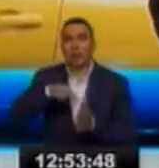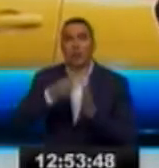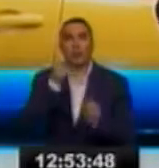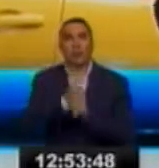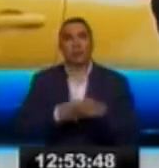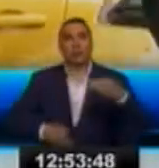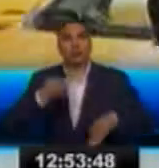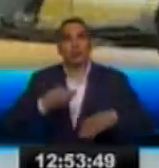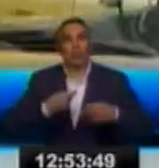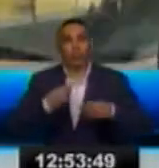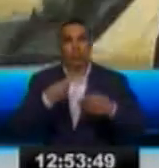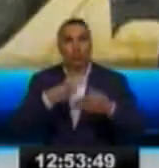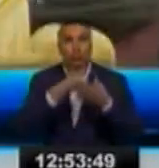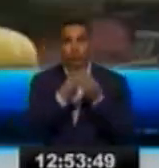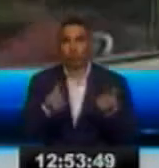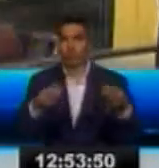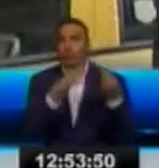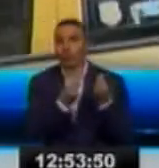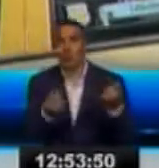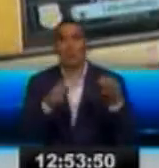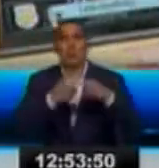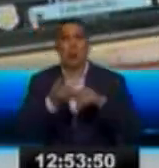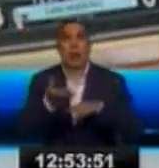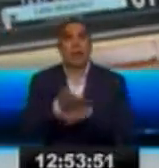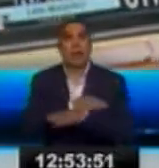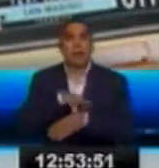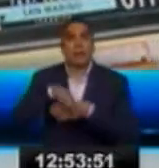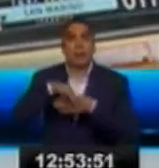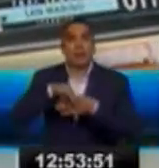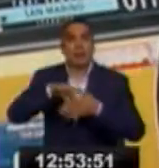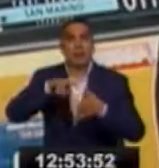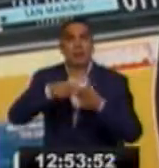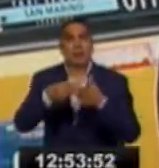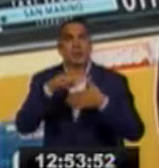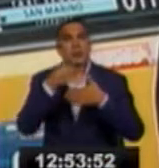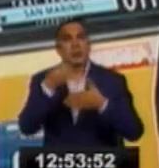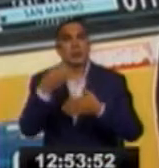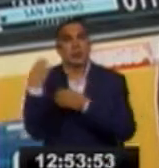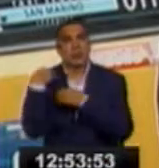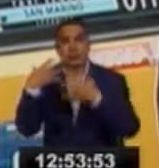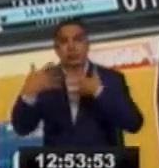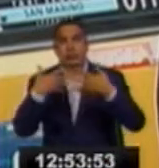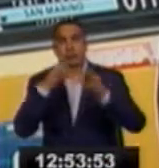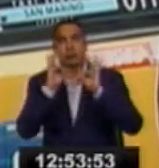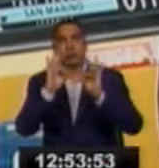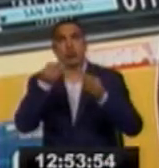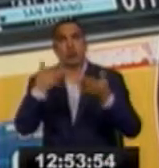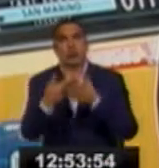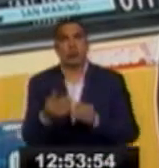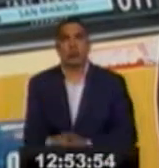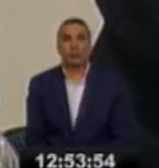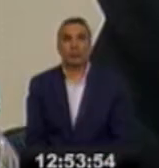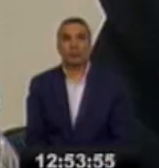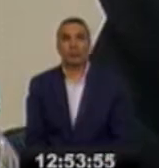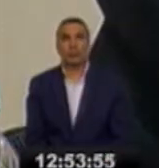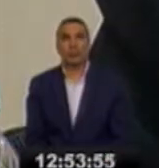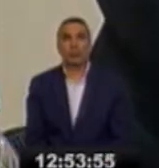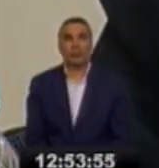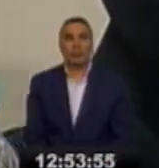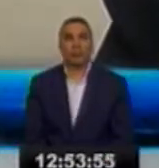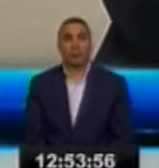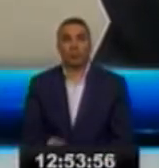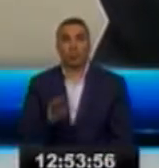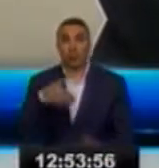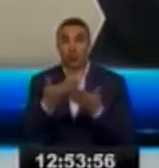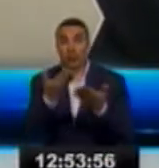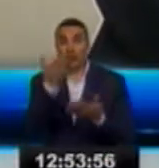Corte ha despachado algunos casos que estaban pendientes, garantizando, dicen, la transparencia en cada uno de ellos. Creo que es de